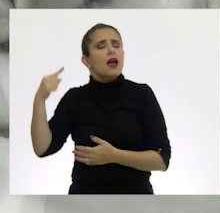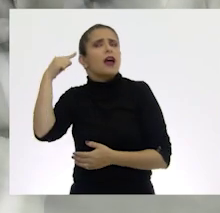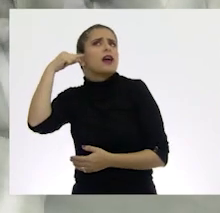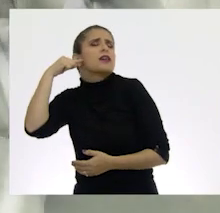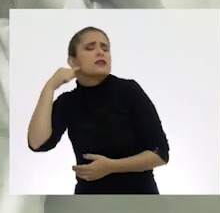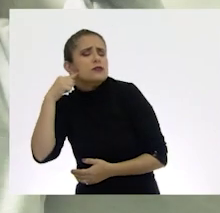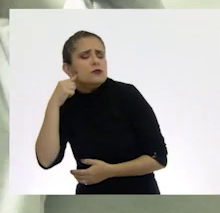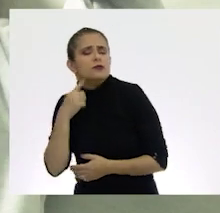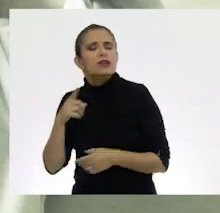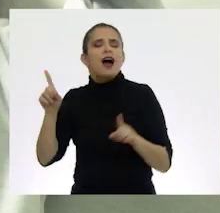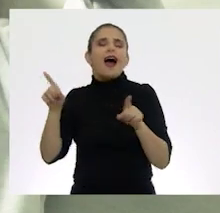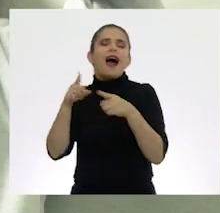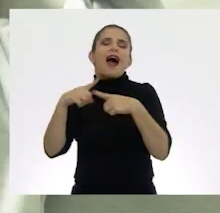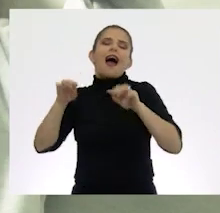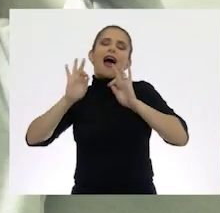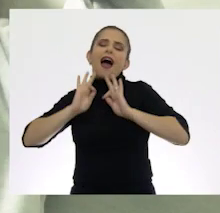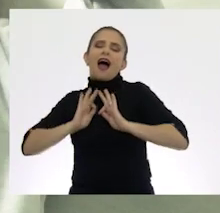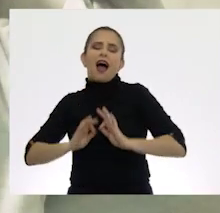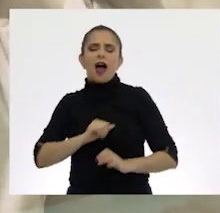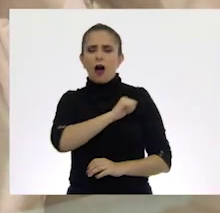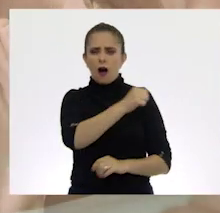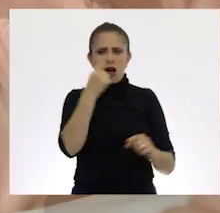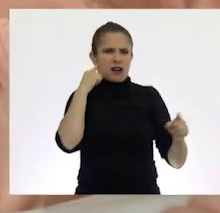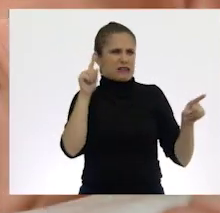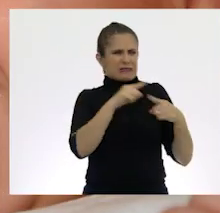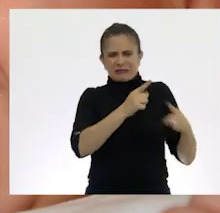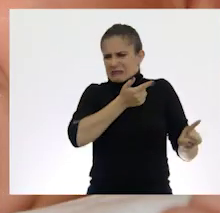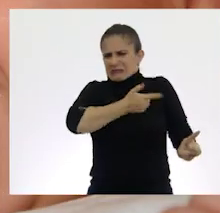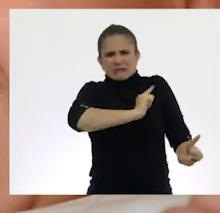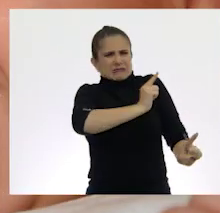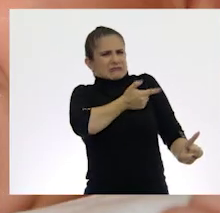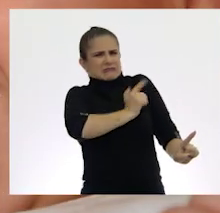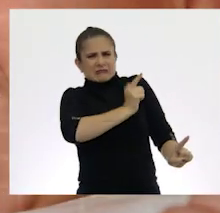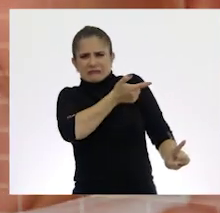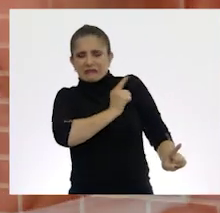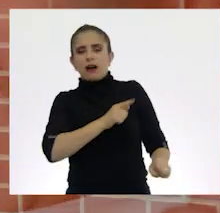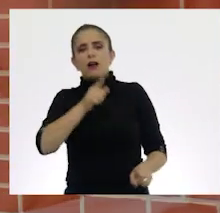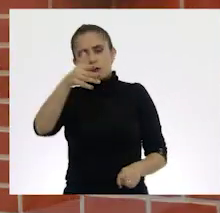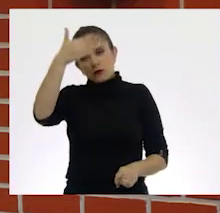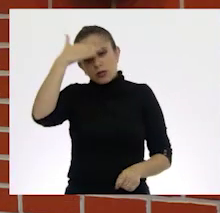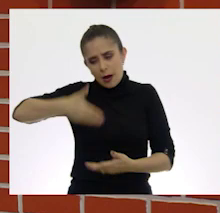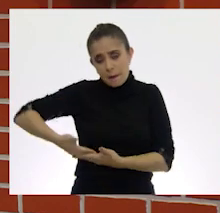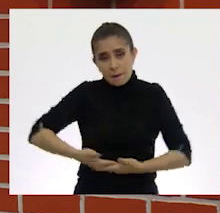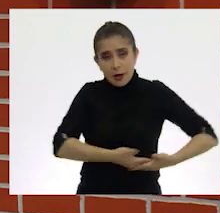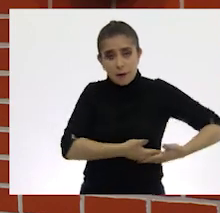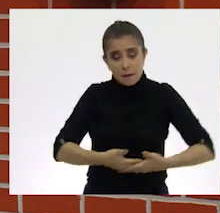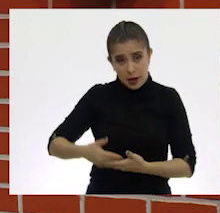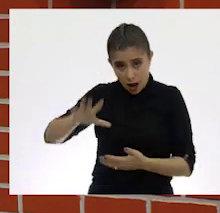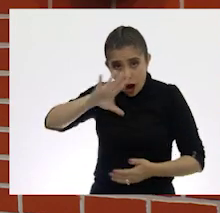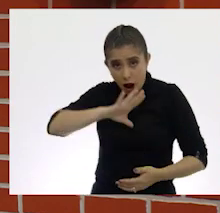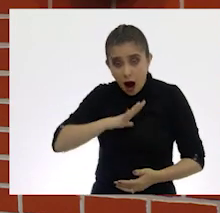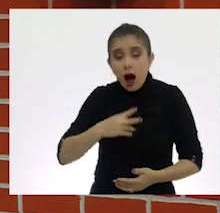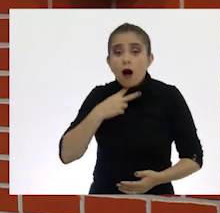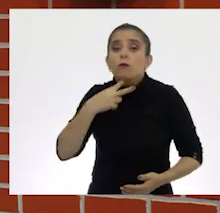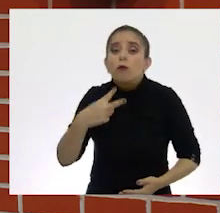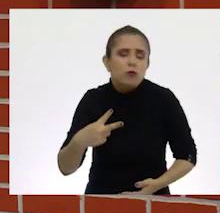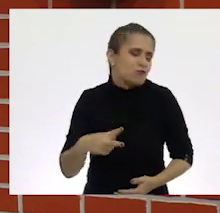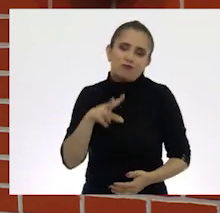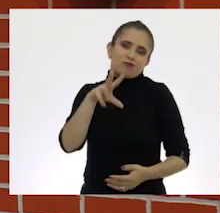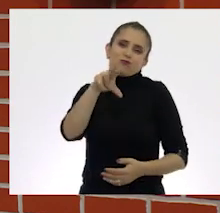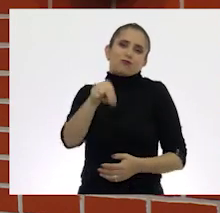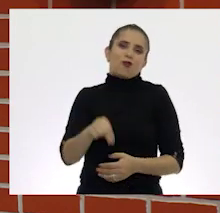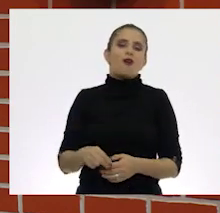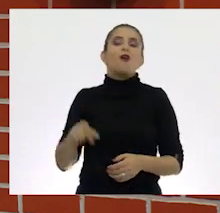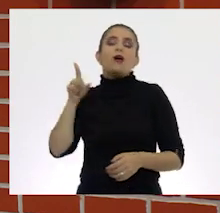de distinguir entre un sonido agradable y uno que no lo es. Ellos, al no entender el idioma, escuchan la voz de su mamá